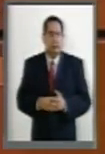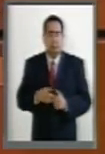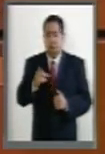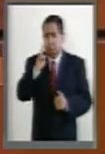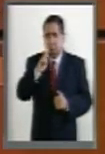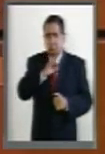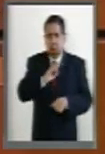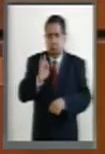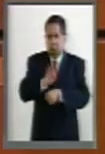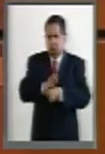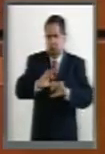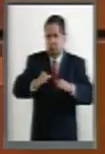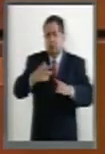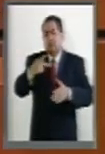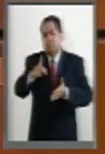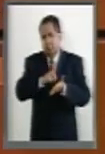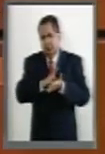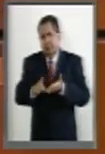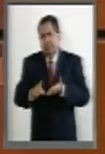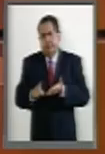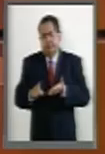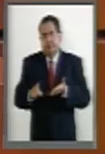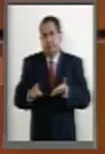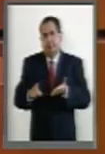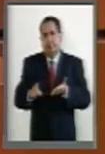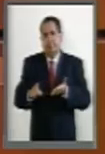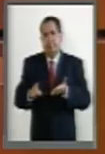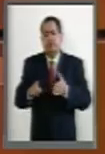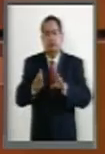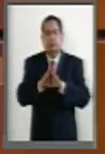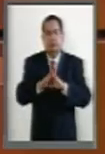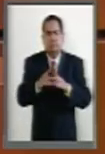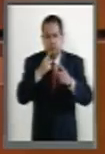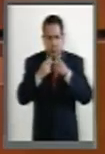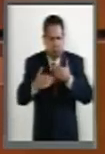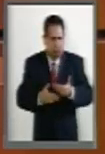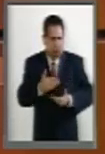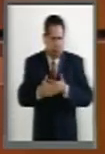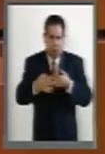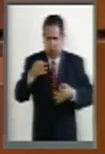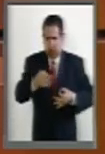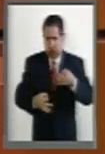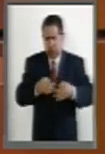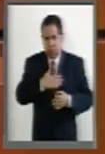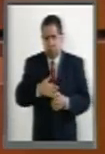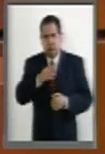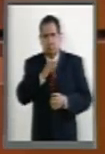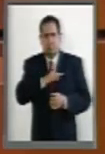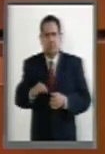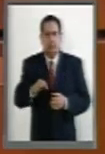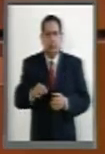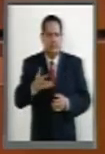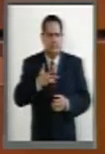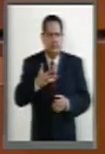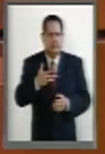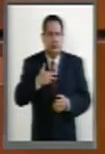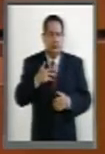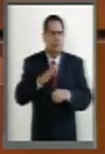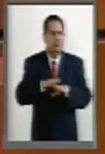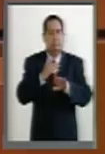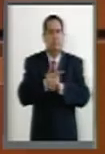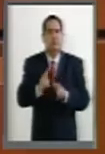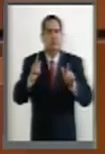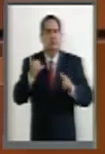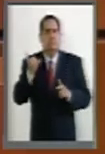poder defender sus derechos en un proceso, en un juicio, pueda tener la libertad